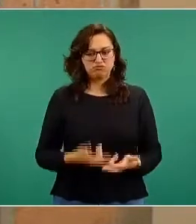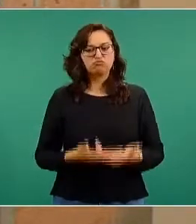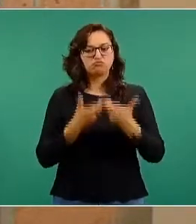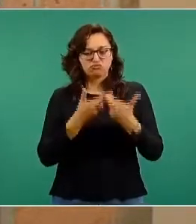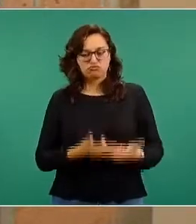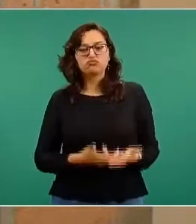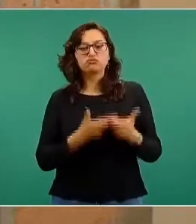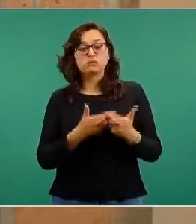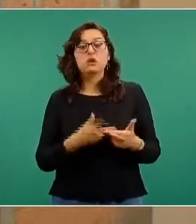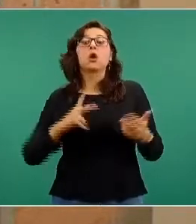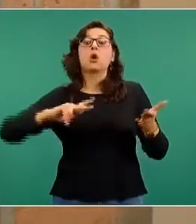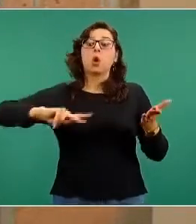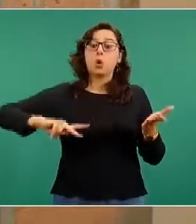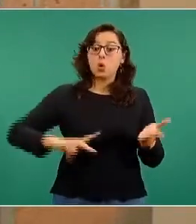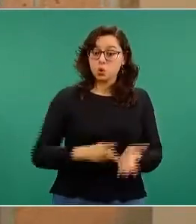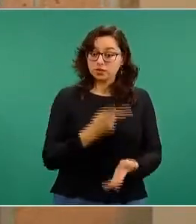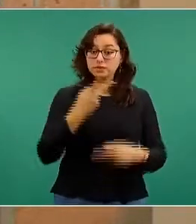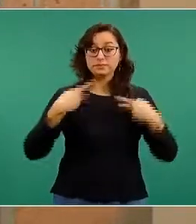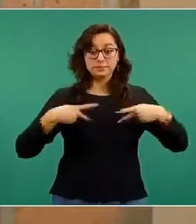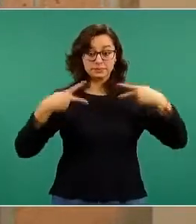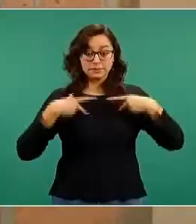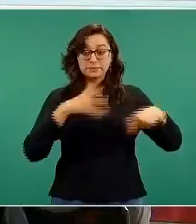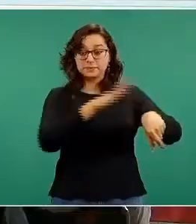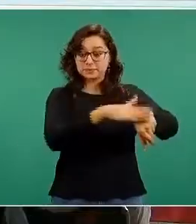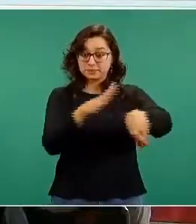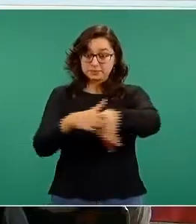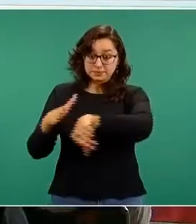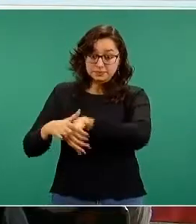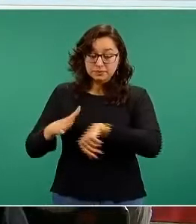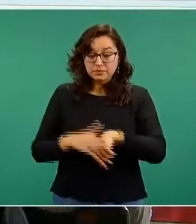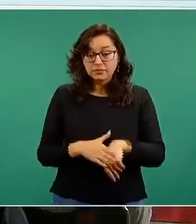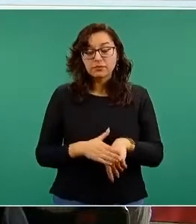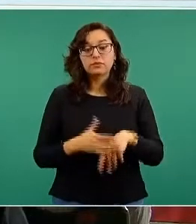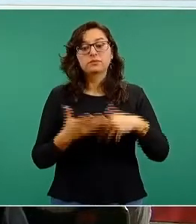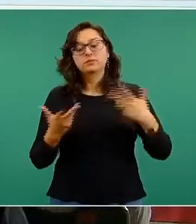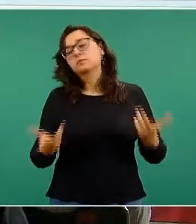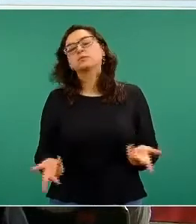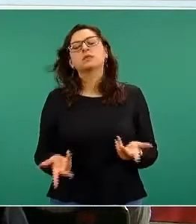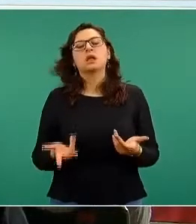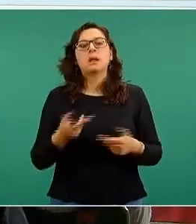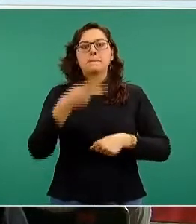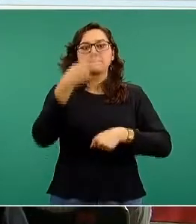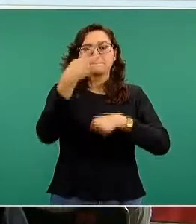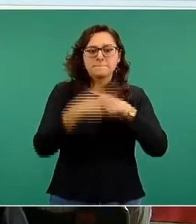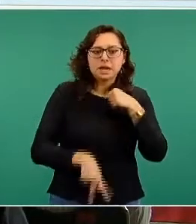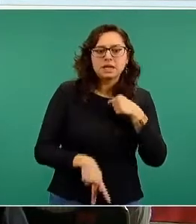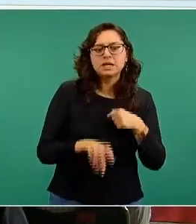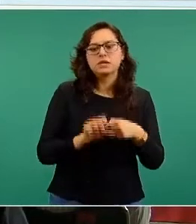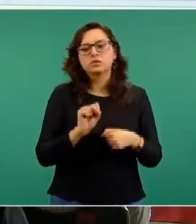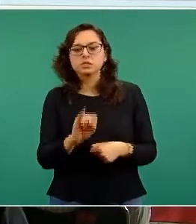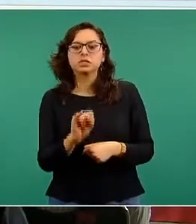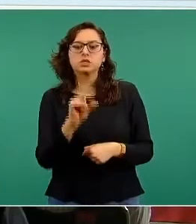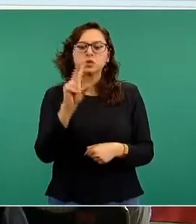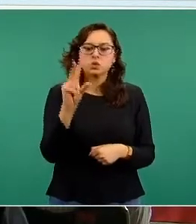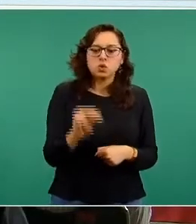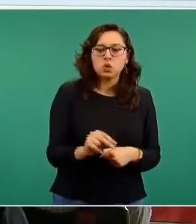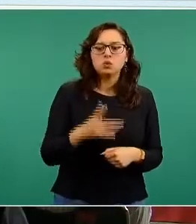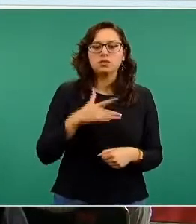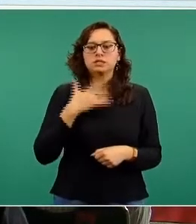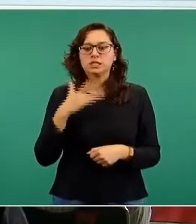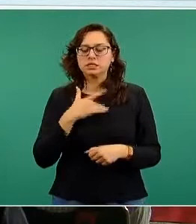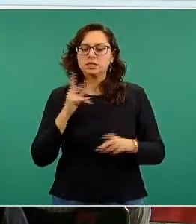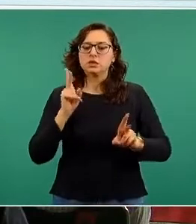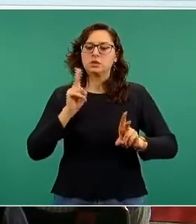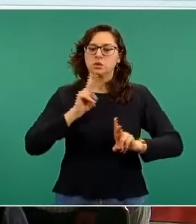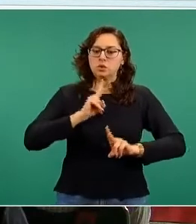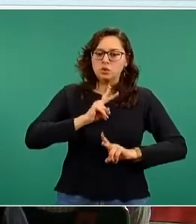el llamado a la población es, independientemente de factores de riesgo, si tienen falta de aire,